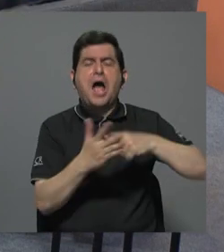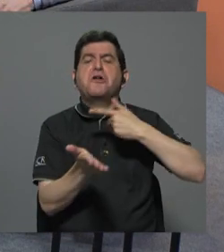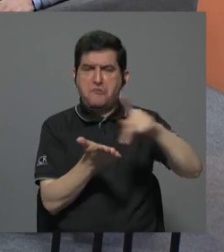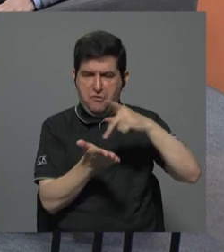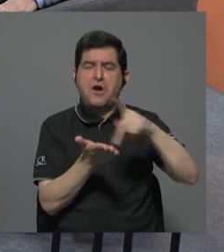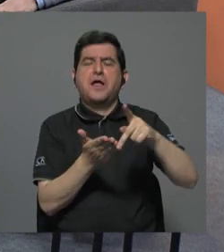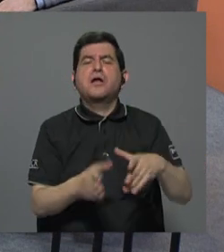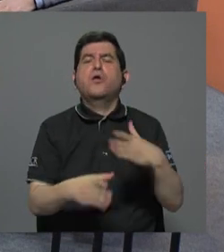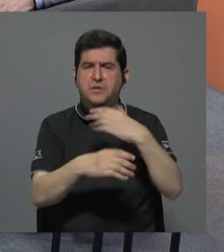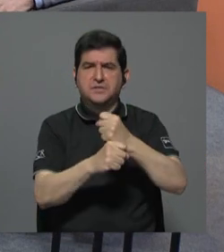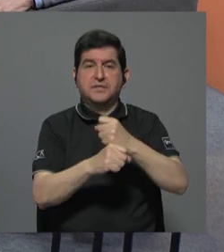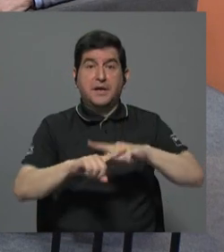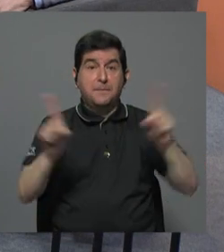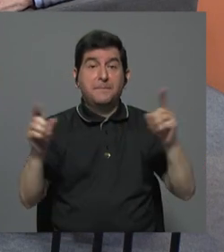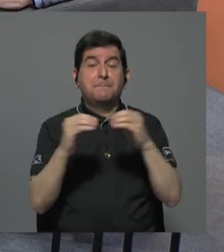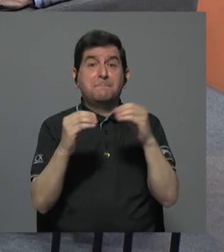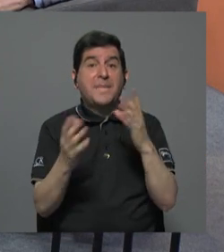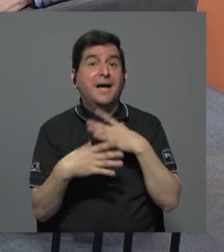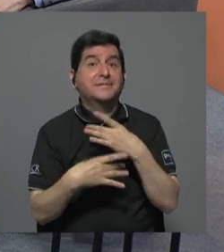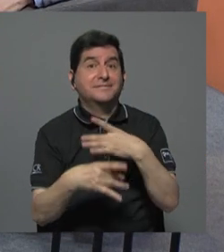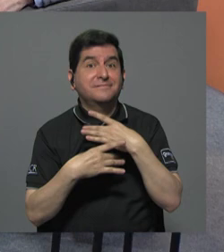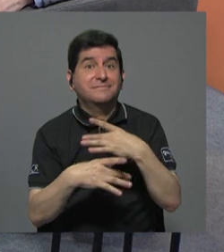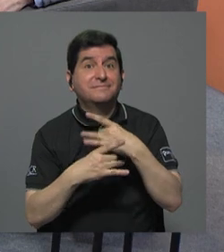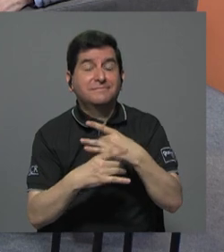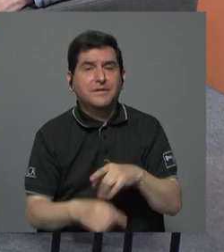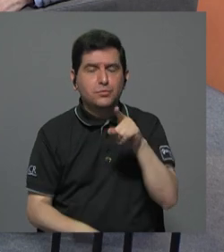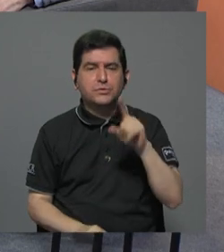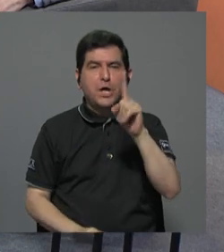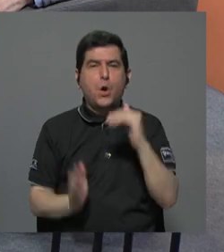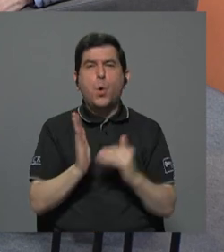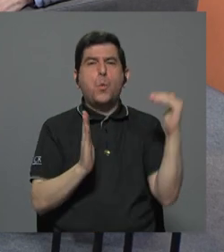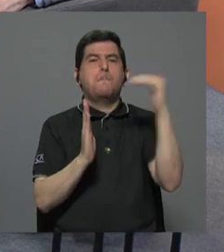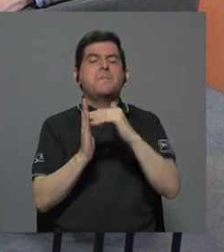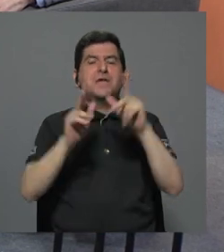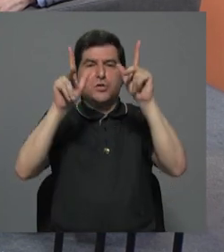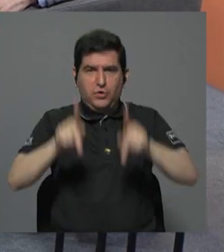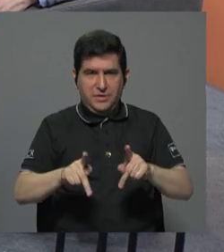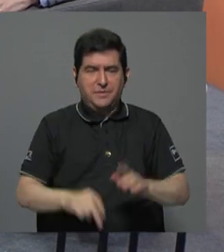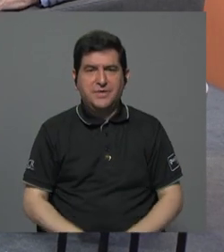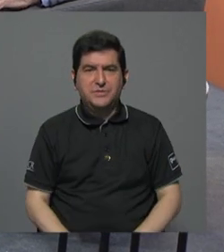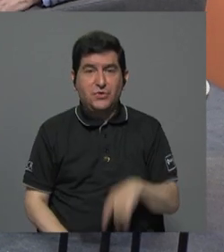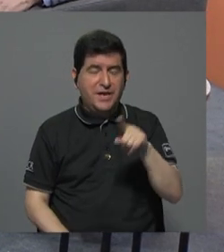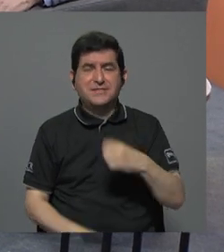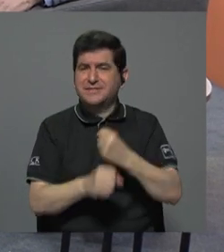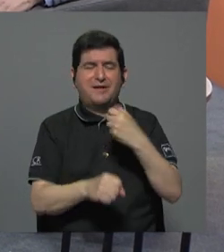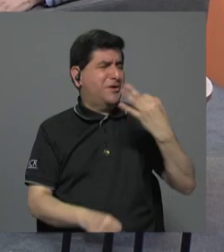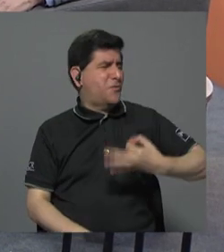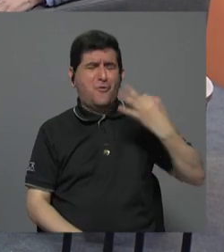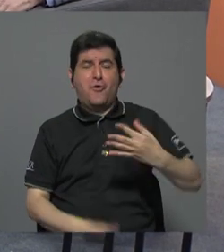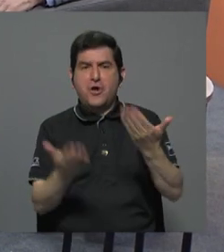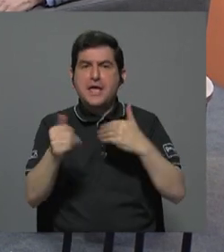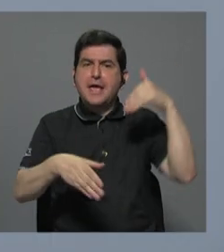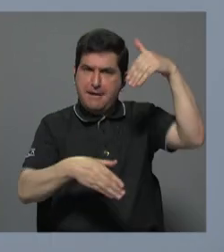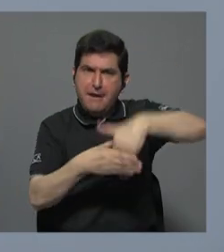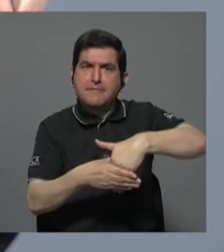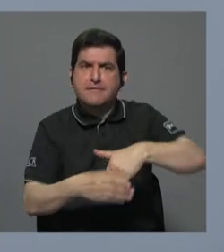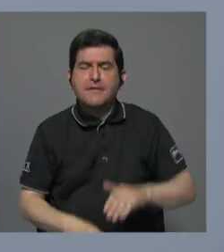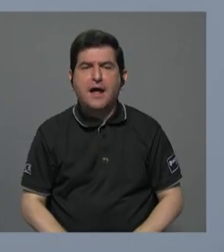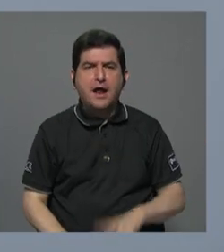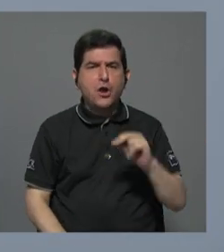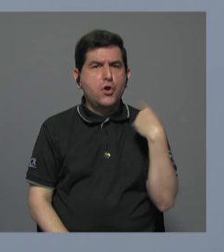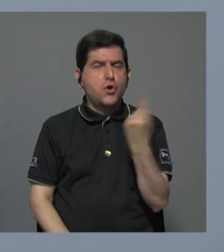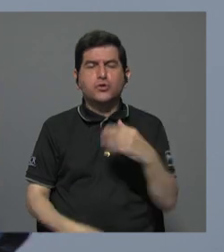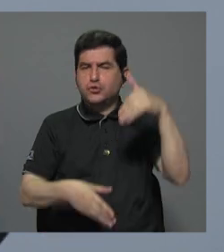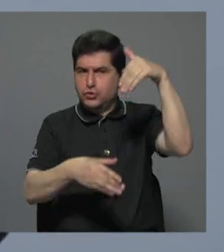perfectamente se hace pero esto es mucho más interesante que eso porque tienes a un millón de un millón de costarricenses que están en informalidad y que desean ingresar y que no solamente